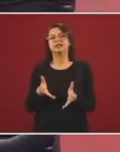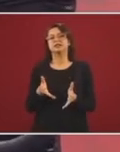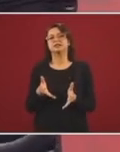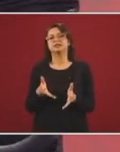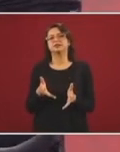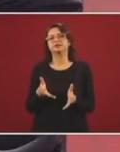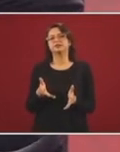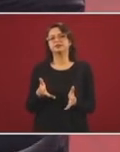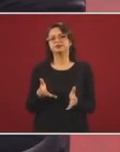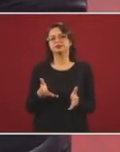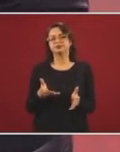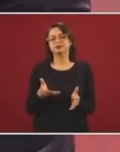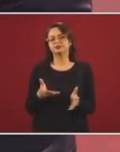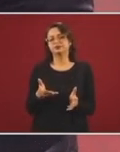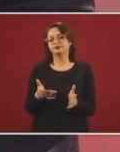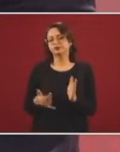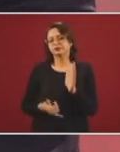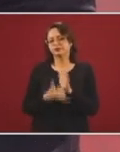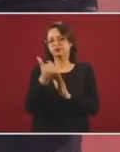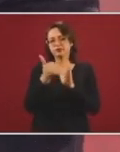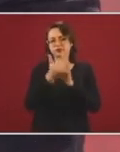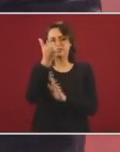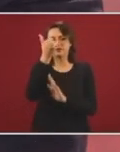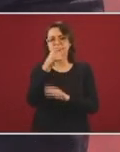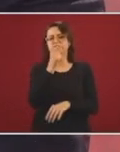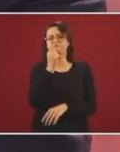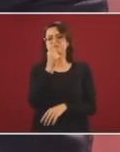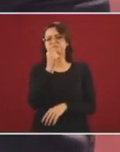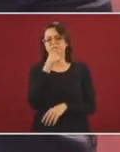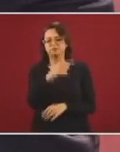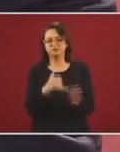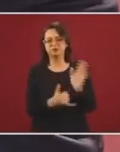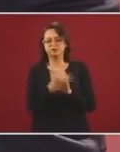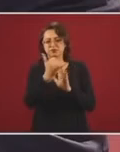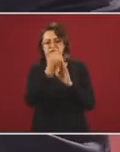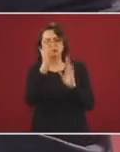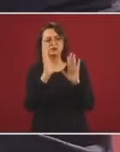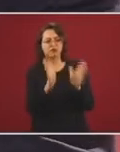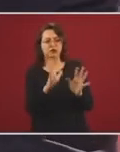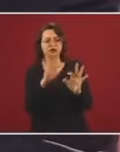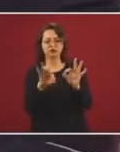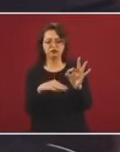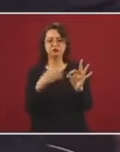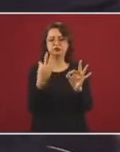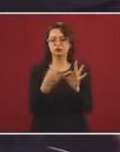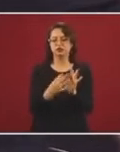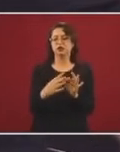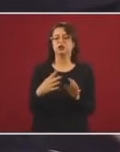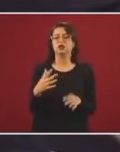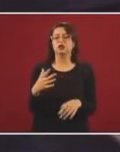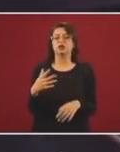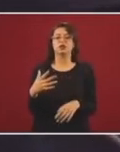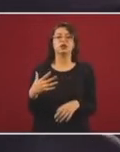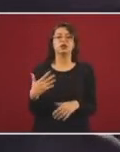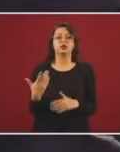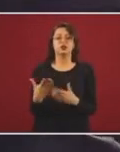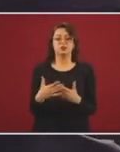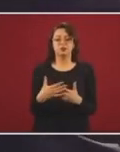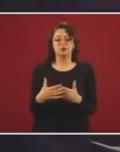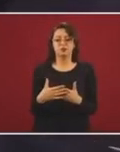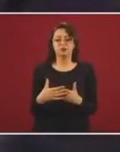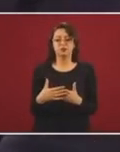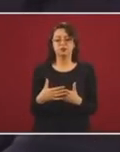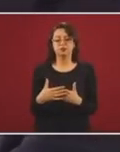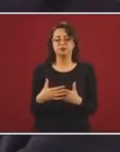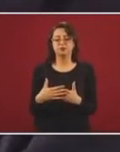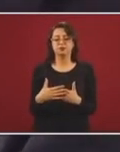visitar los estados de guanajuato jalisco y michoacán donde se encuentran los primeros cinco cuarteles de la guardia nacional que terminarán de construirse en